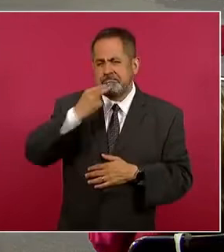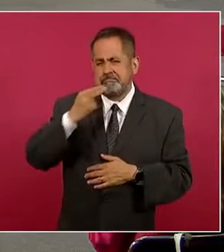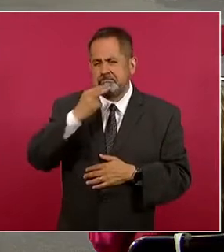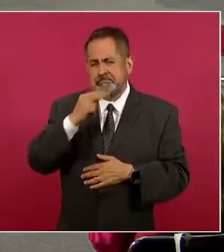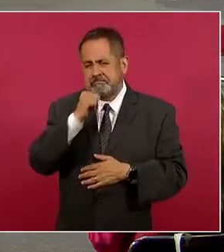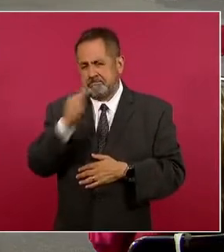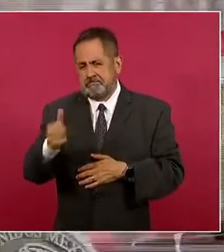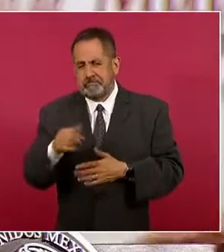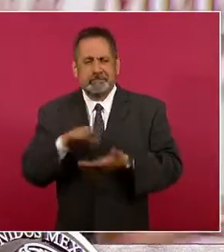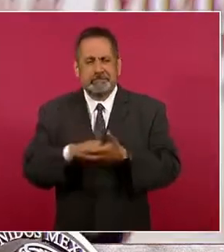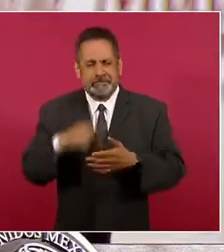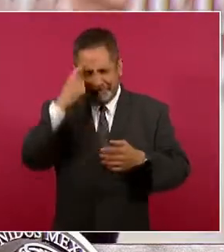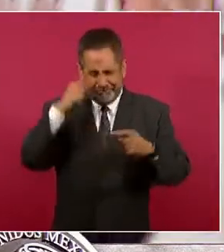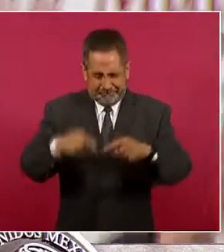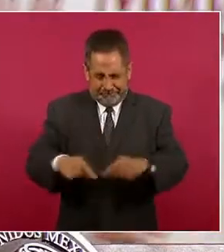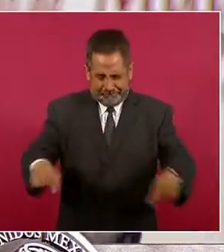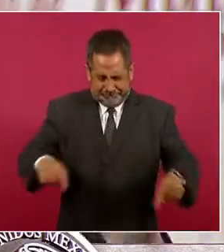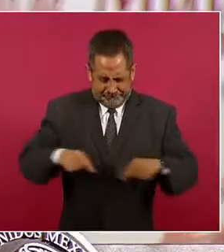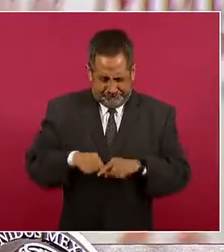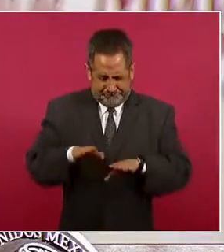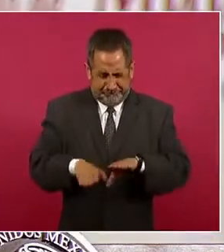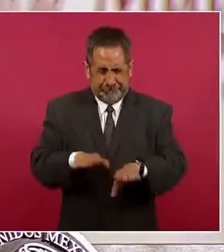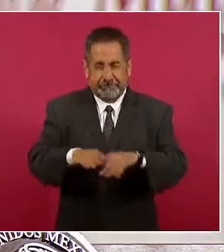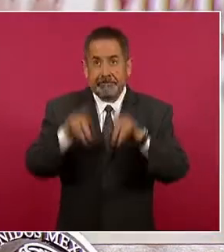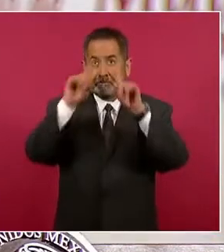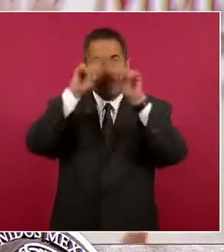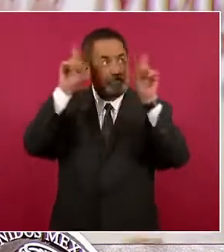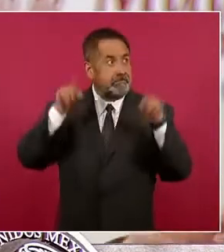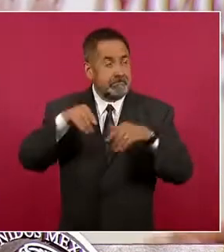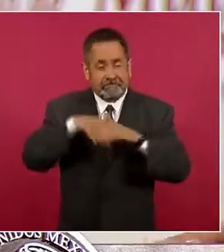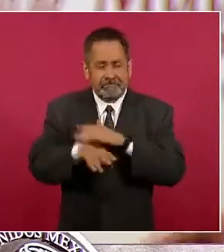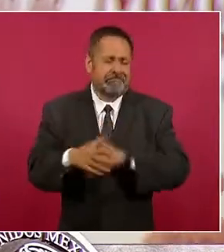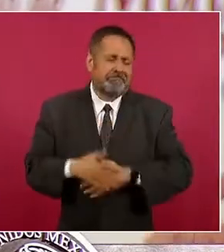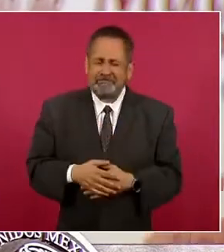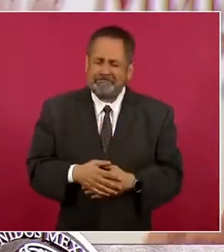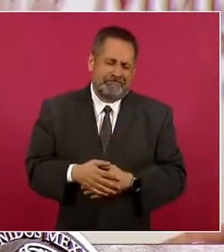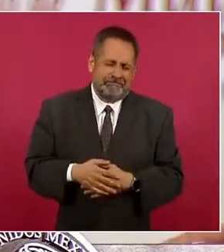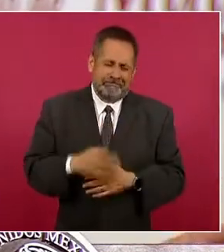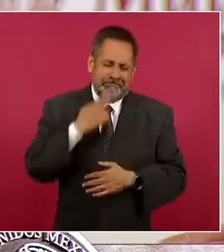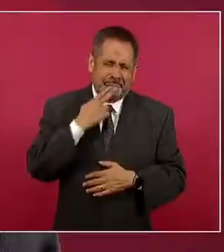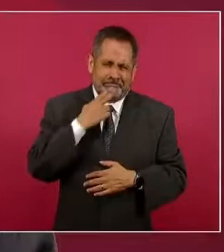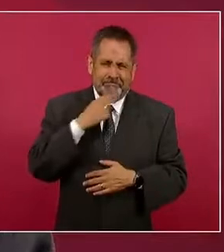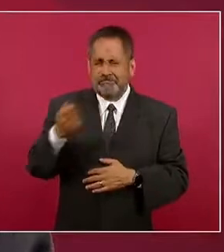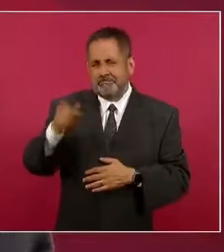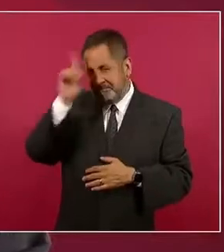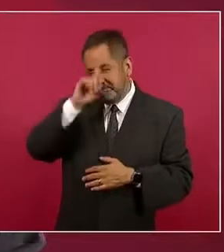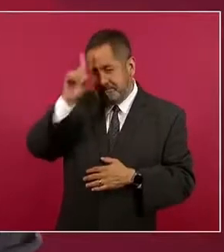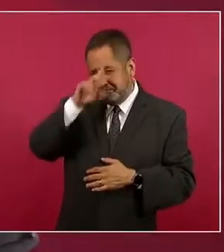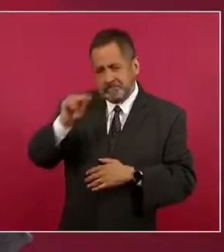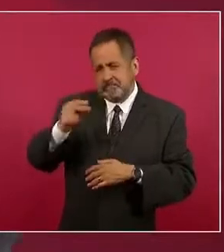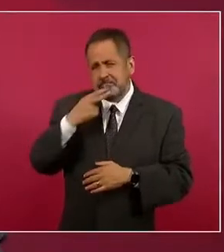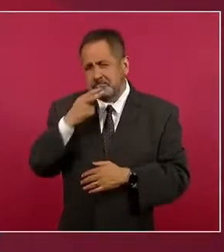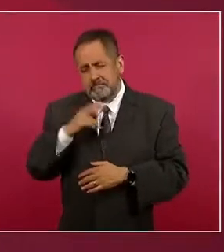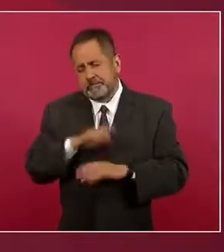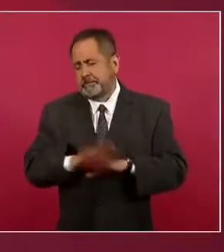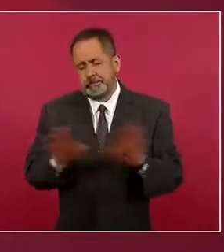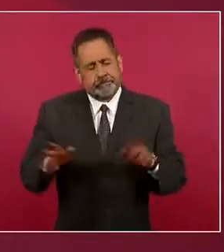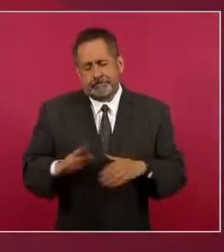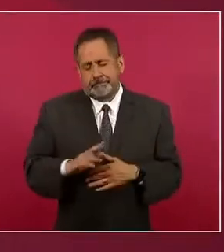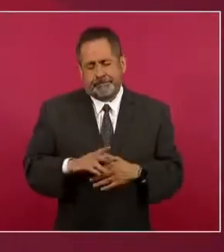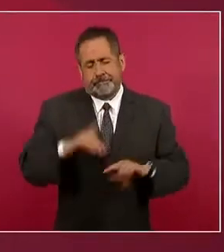utilidad, como los tapetes sanitizantes, los túneles, etcétera, que siempre recomendamos no utilizar. Y ahí está también